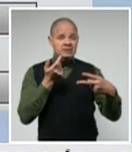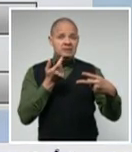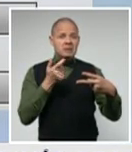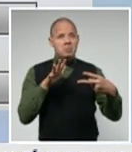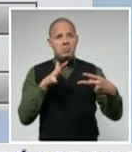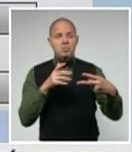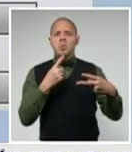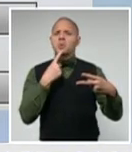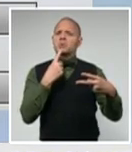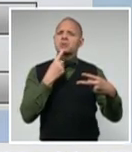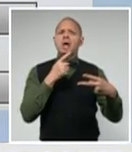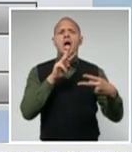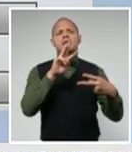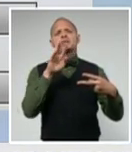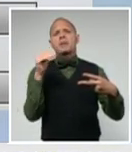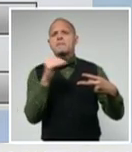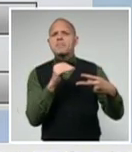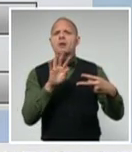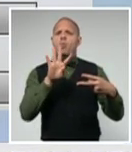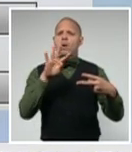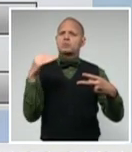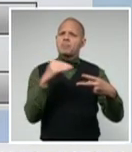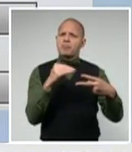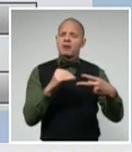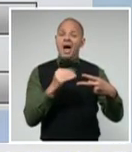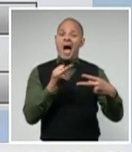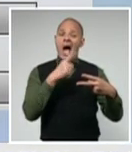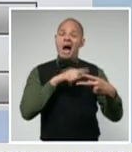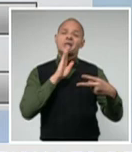5.000, pues ayer fallecieron